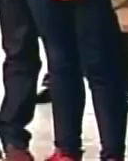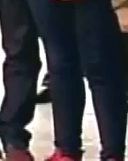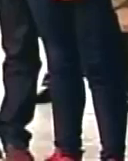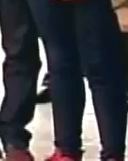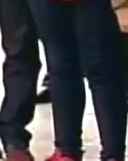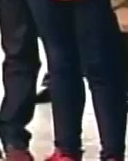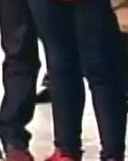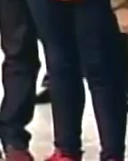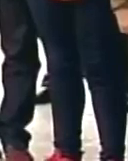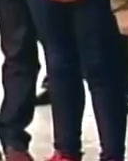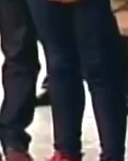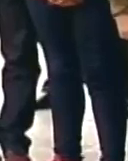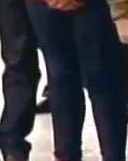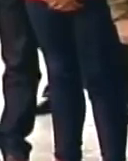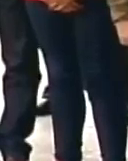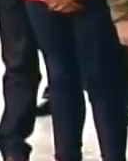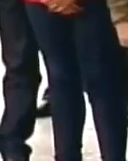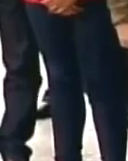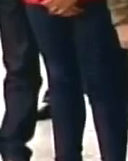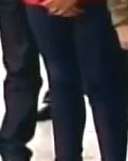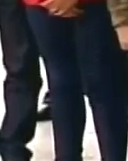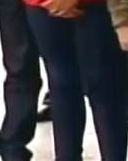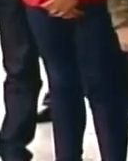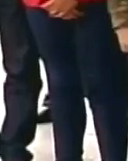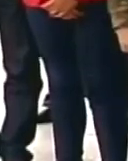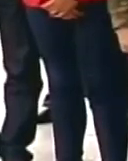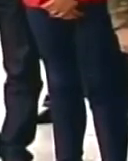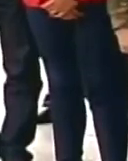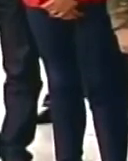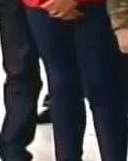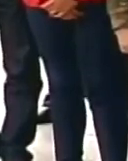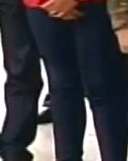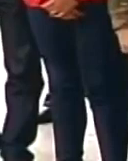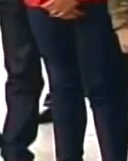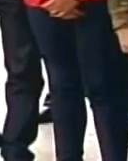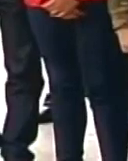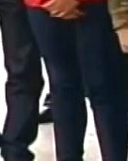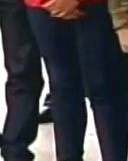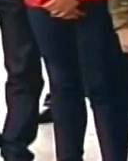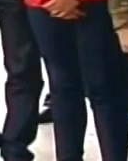Queridas compañeras, me voy a quitar esto momentáneamente. Bueno,